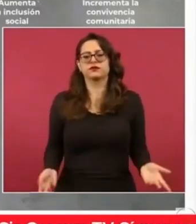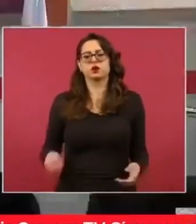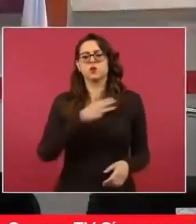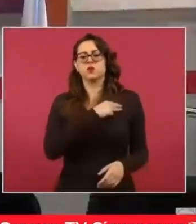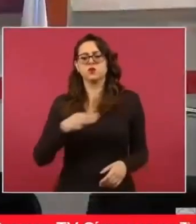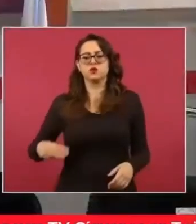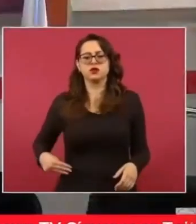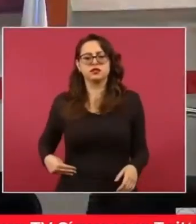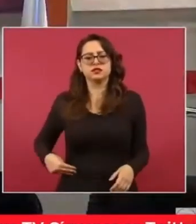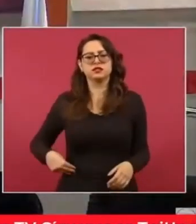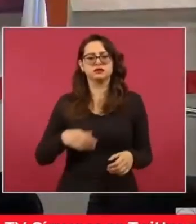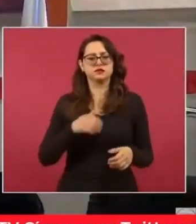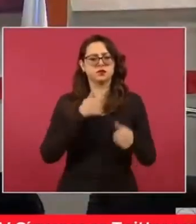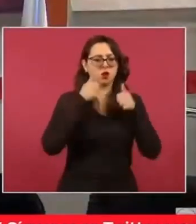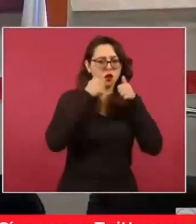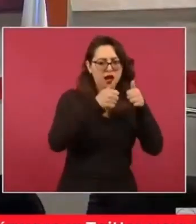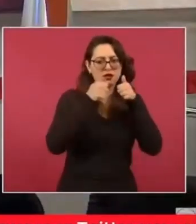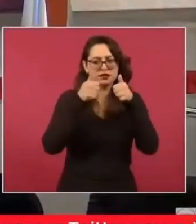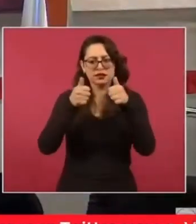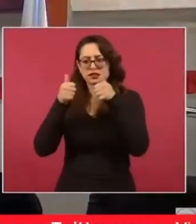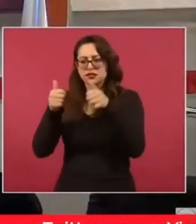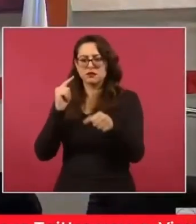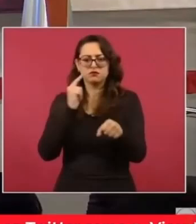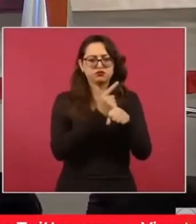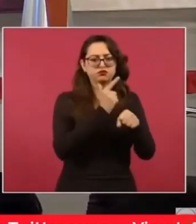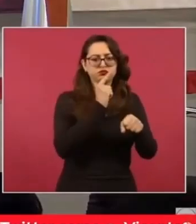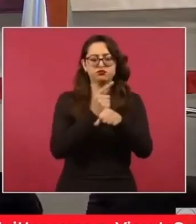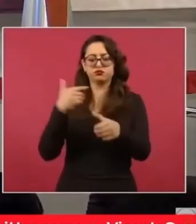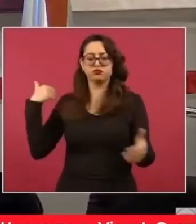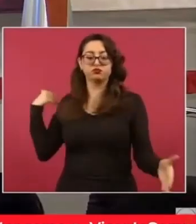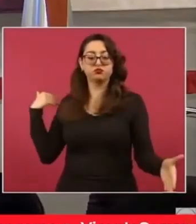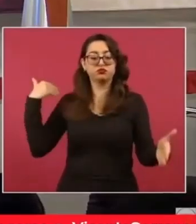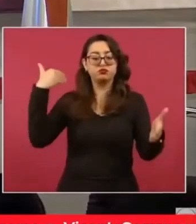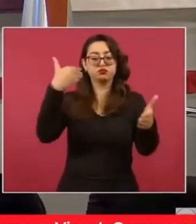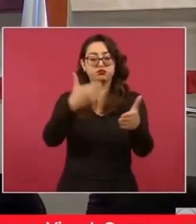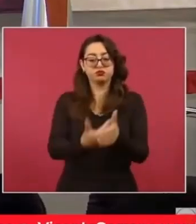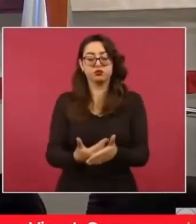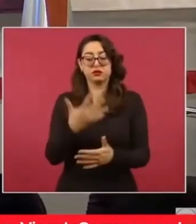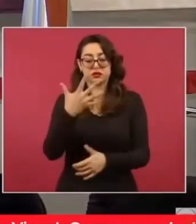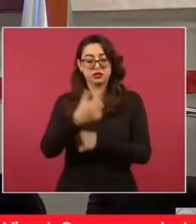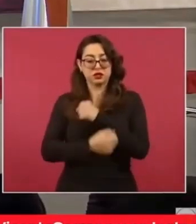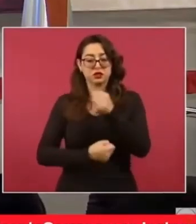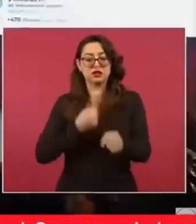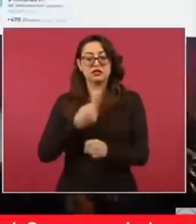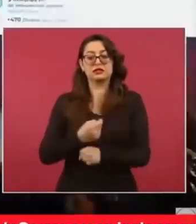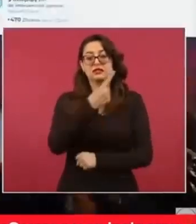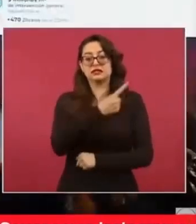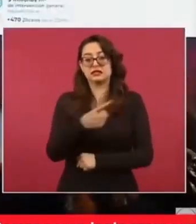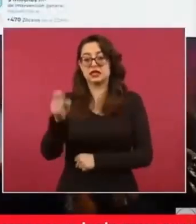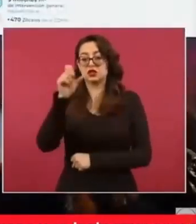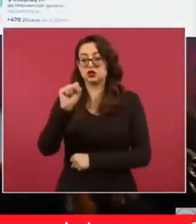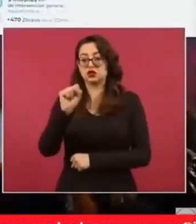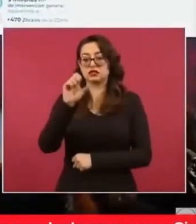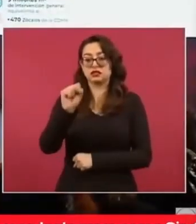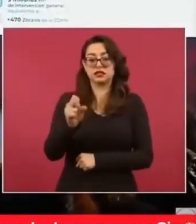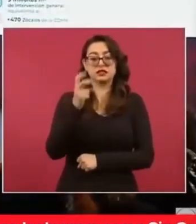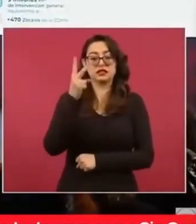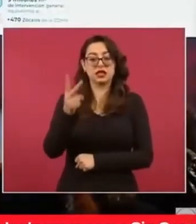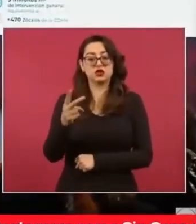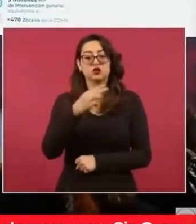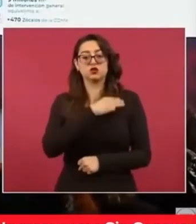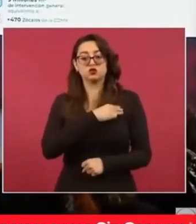que hemos venido trabajando? Esta es una recapitulación. Llevamos más de 162 municipios intervenidos